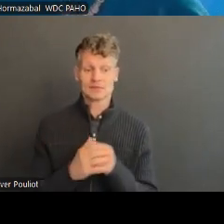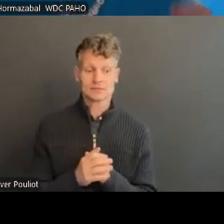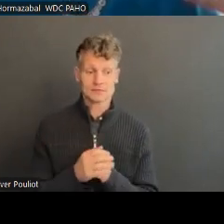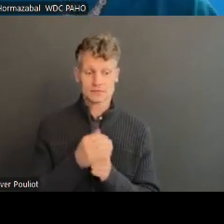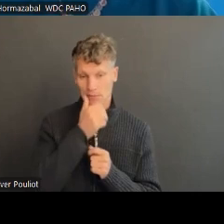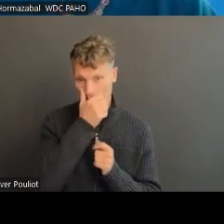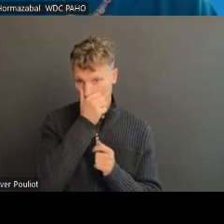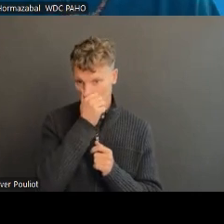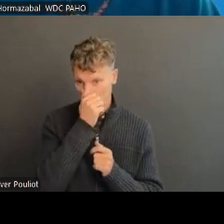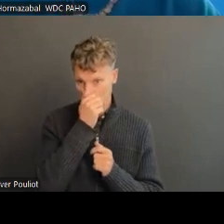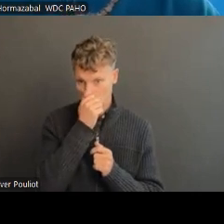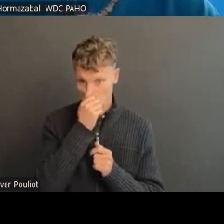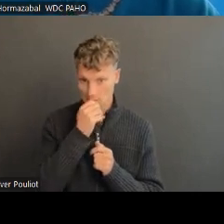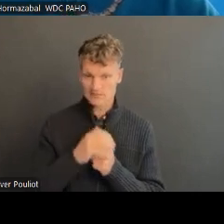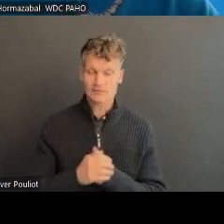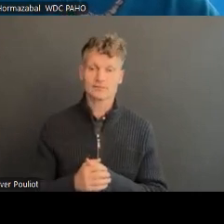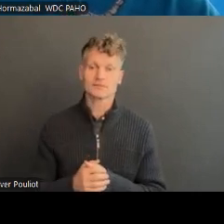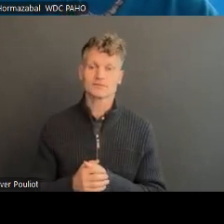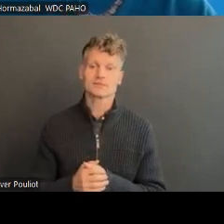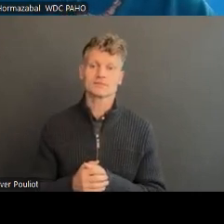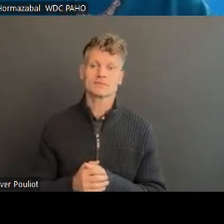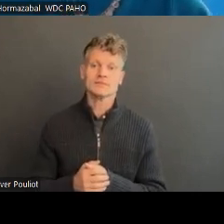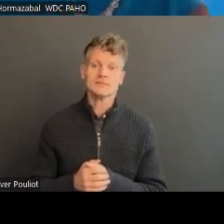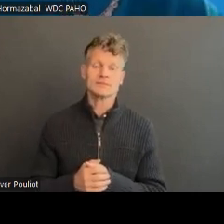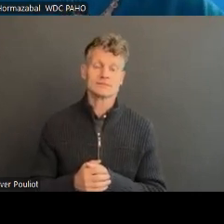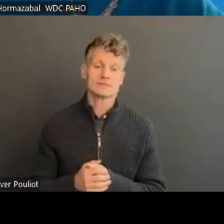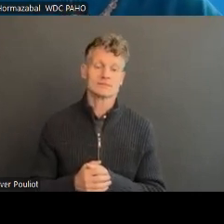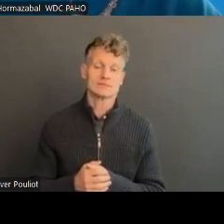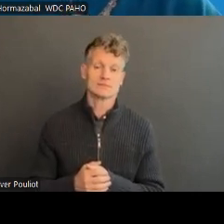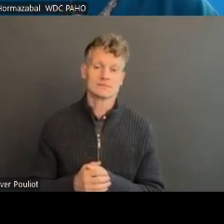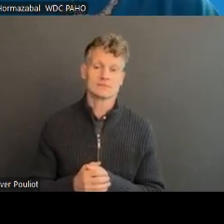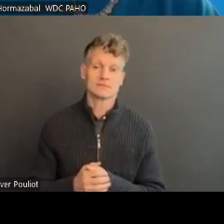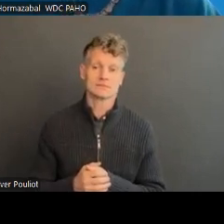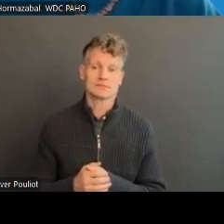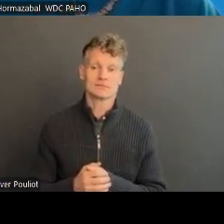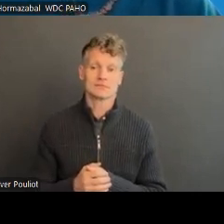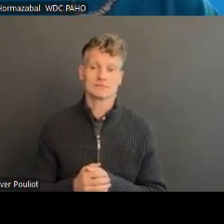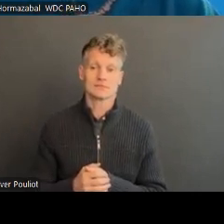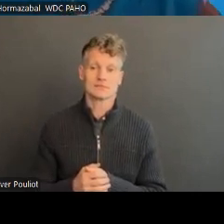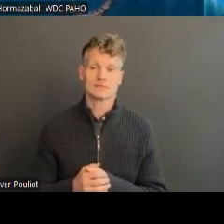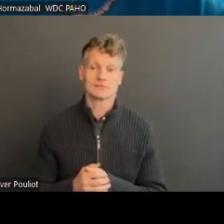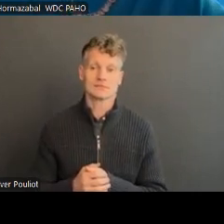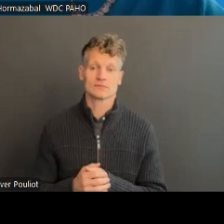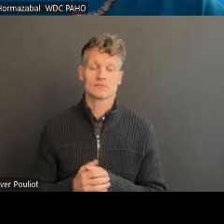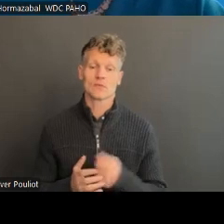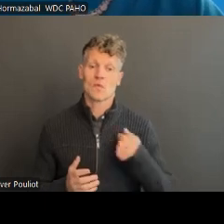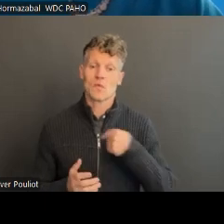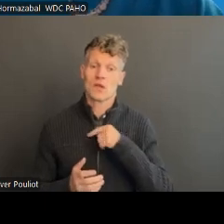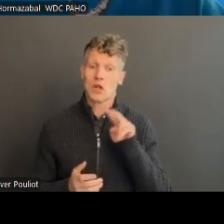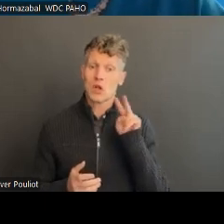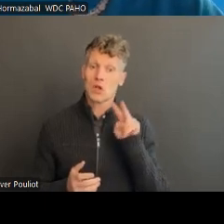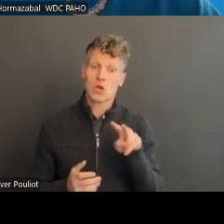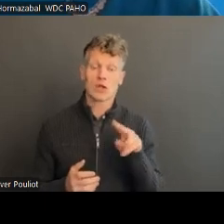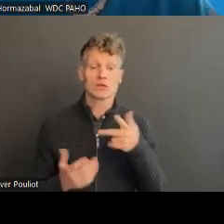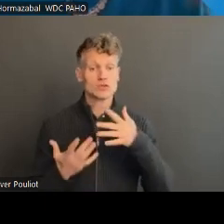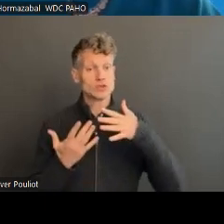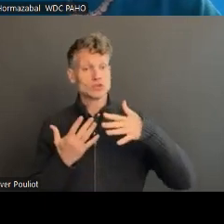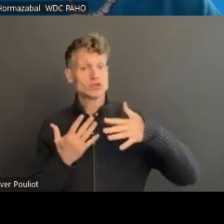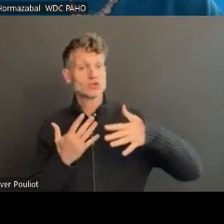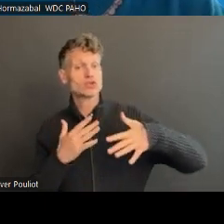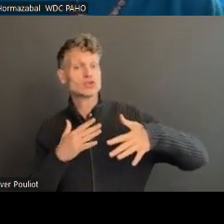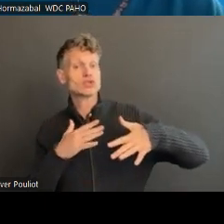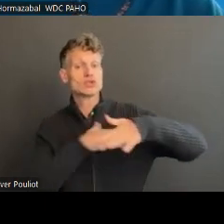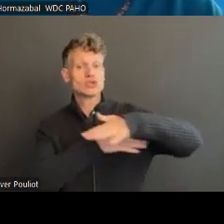cuando miramos nuevamente el tema de determinantes sociales o las condiciones sociales o los grupos sociales o territorios donde